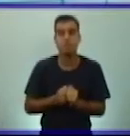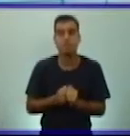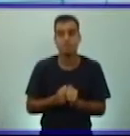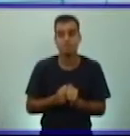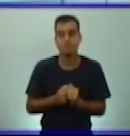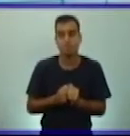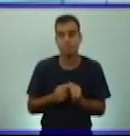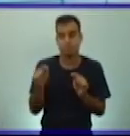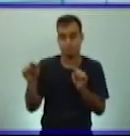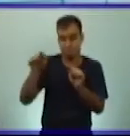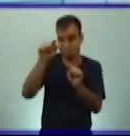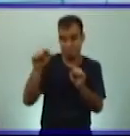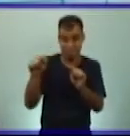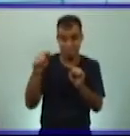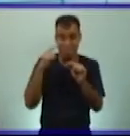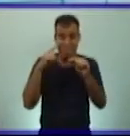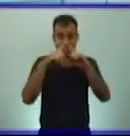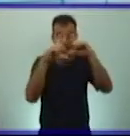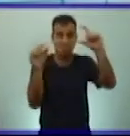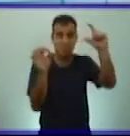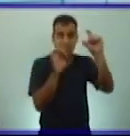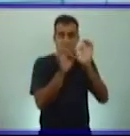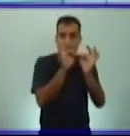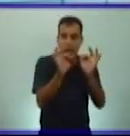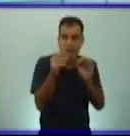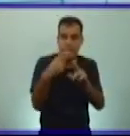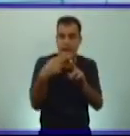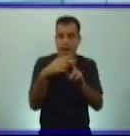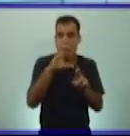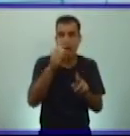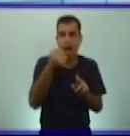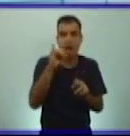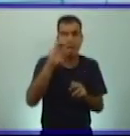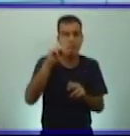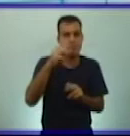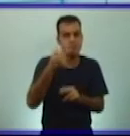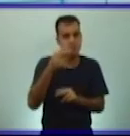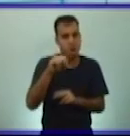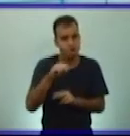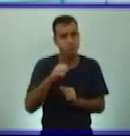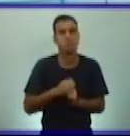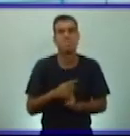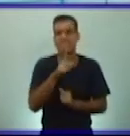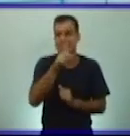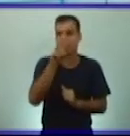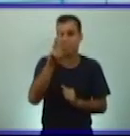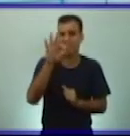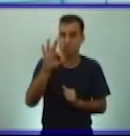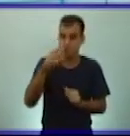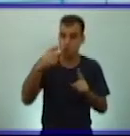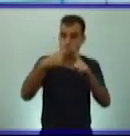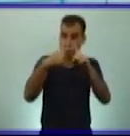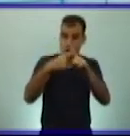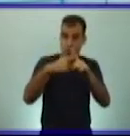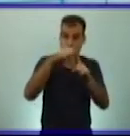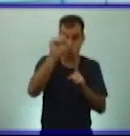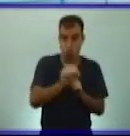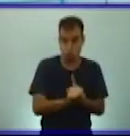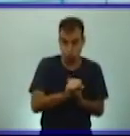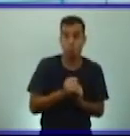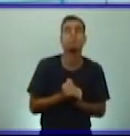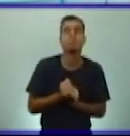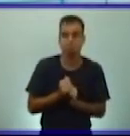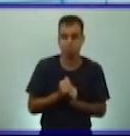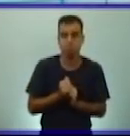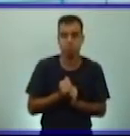isla de Caimán o las Islas Caimán, a 138 kilómetros al sureste de Cayo Anclitas, en el archipiélago de